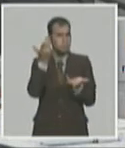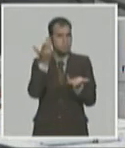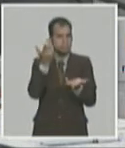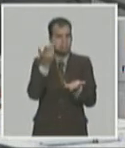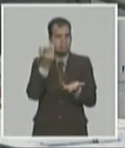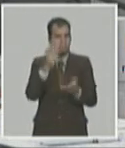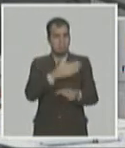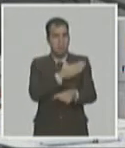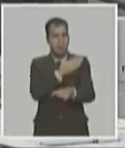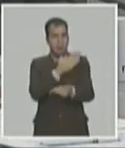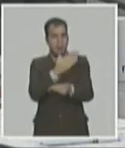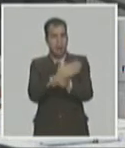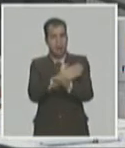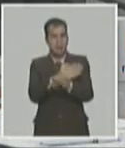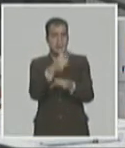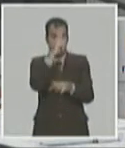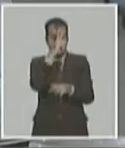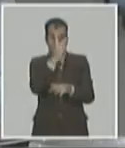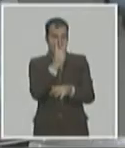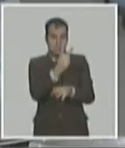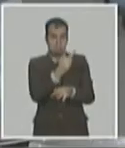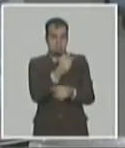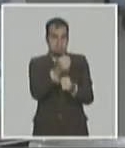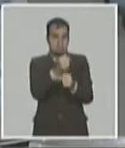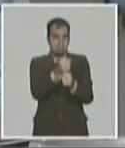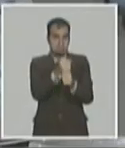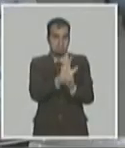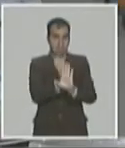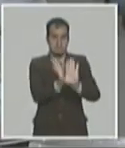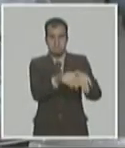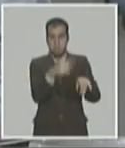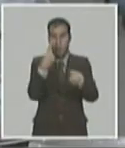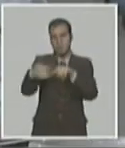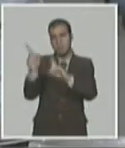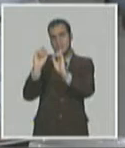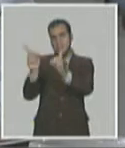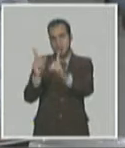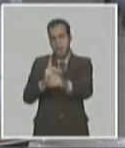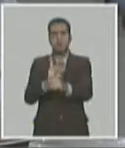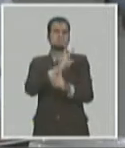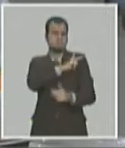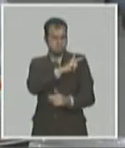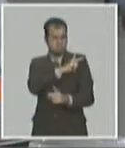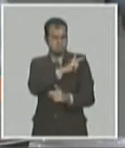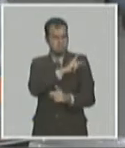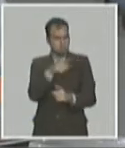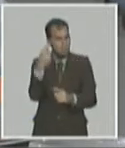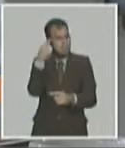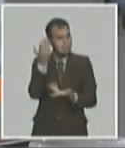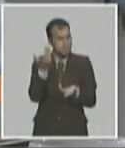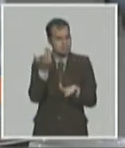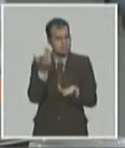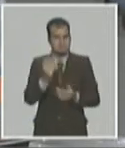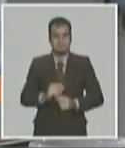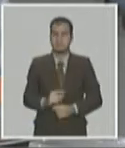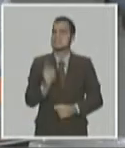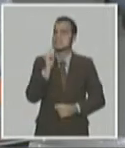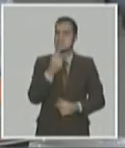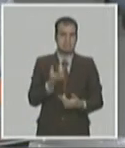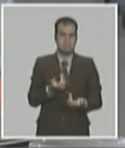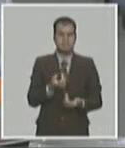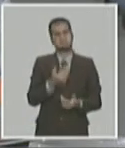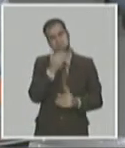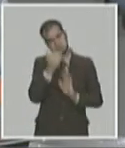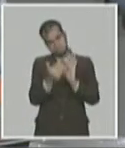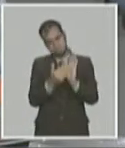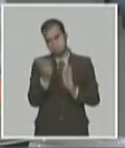a tiempo completo, sino a la actividad política? Bueno, Randy, darte las buenas tardes a ti y a la audiencia